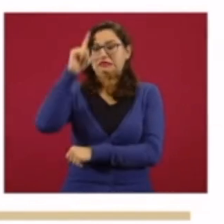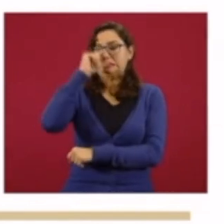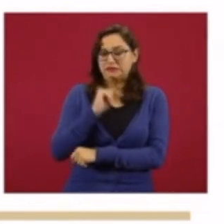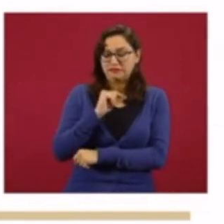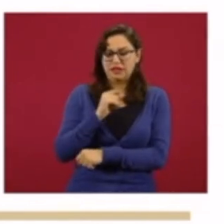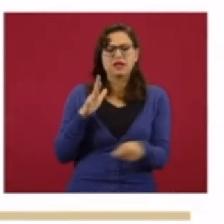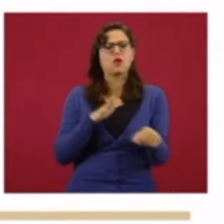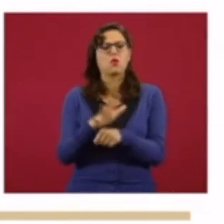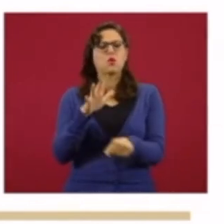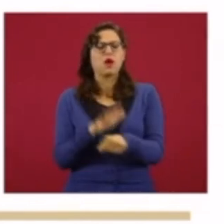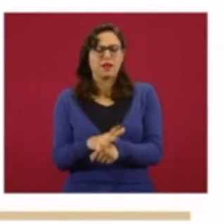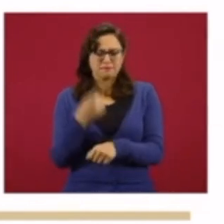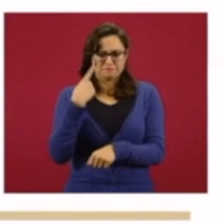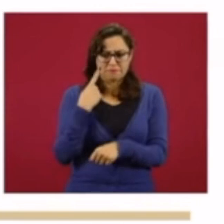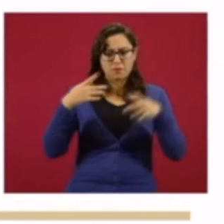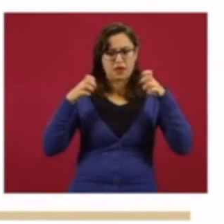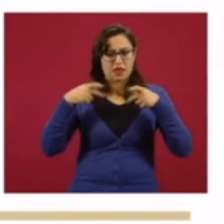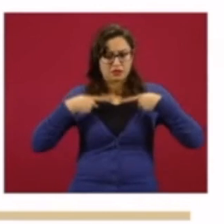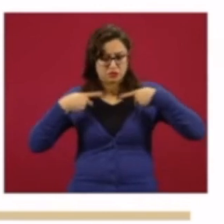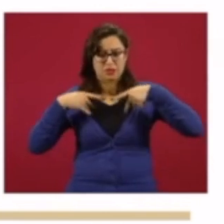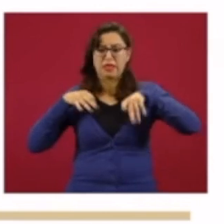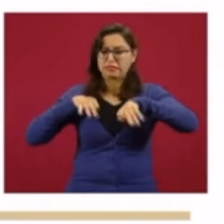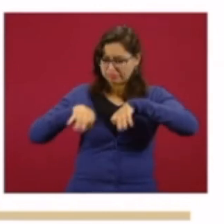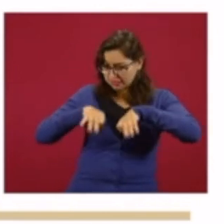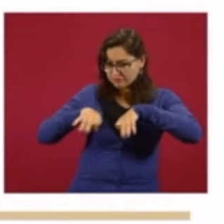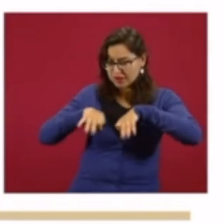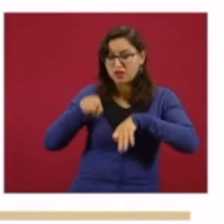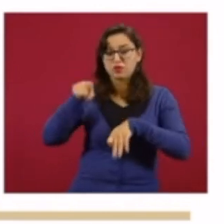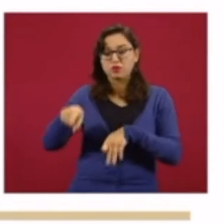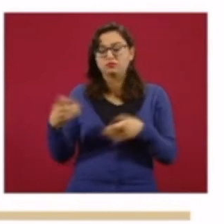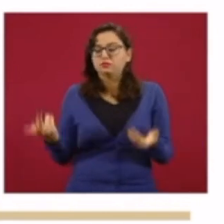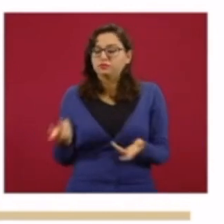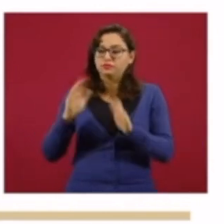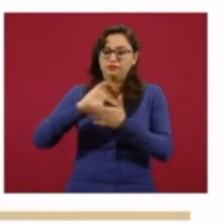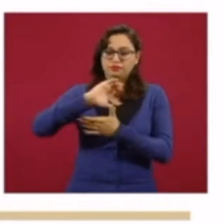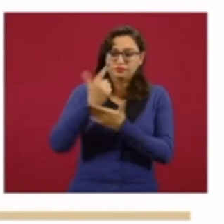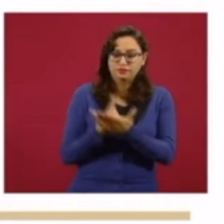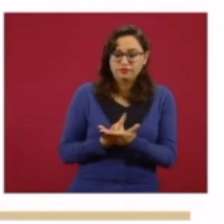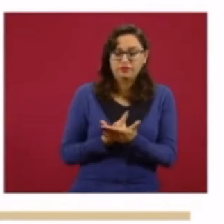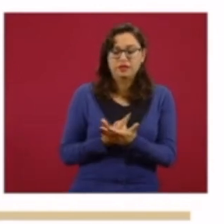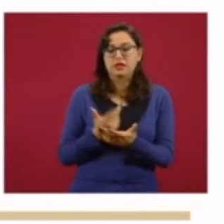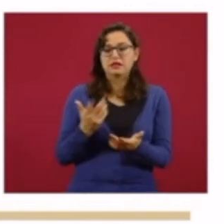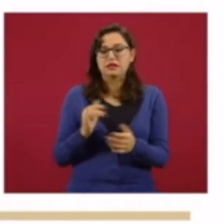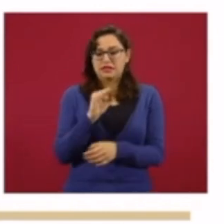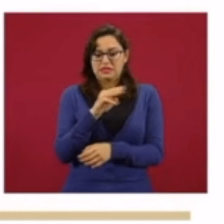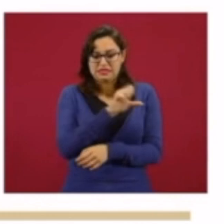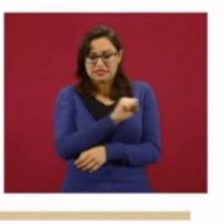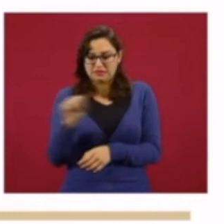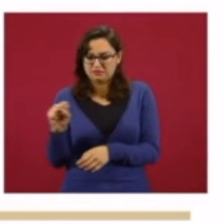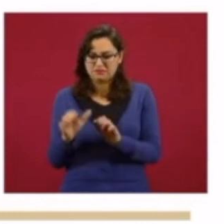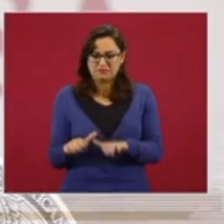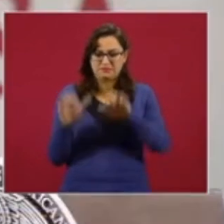se encuentra depositada en el en el subregistro de los trabajadores en el seguro social es decir se